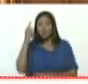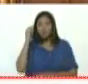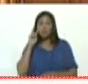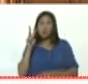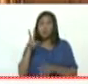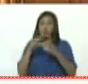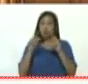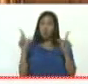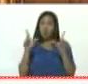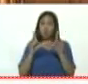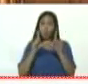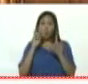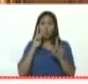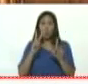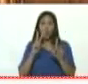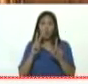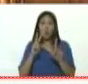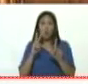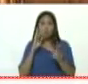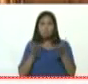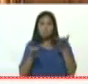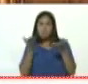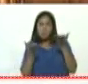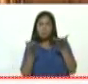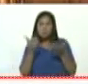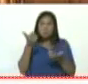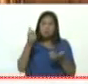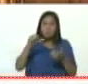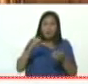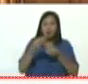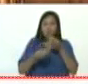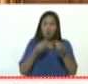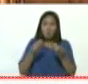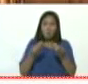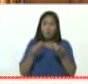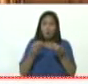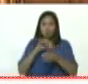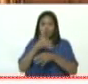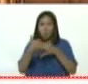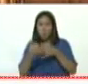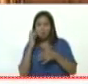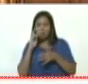todos los canales de televisión. Y comparo la calidad. De los programas.